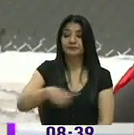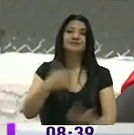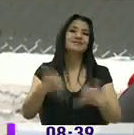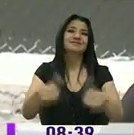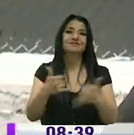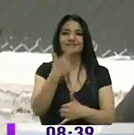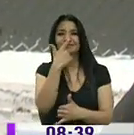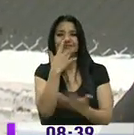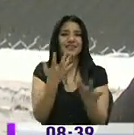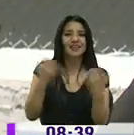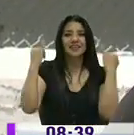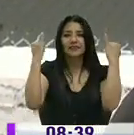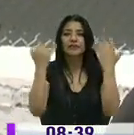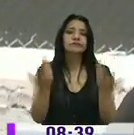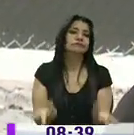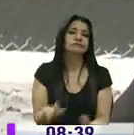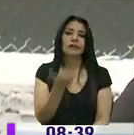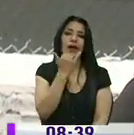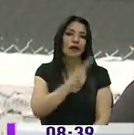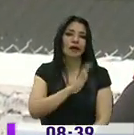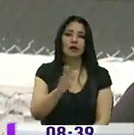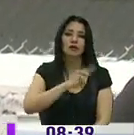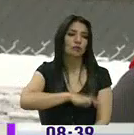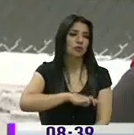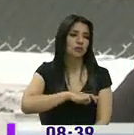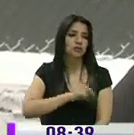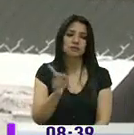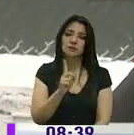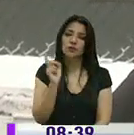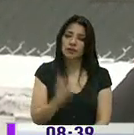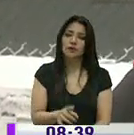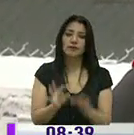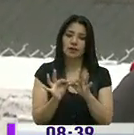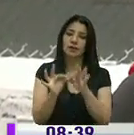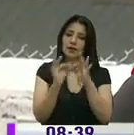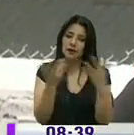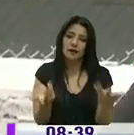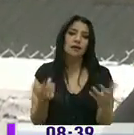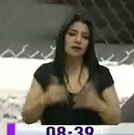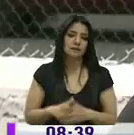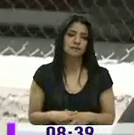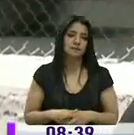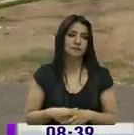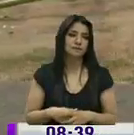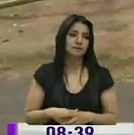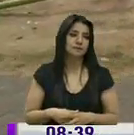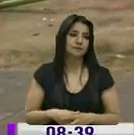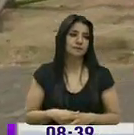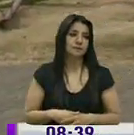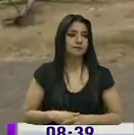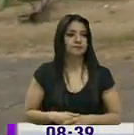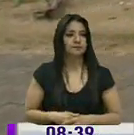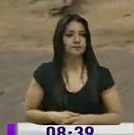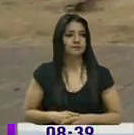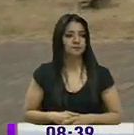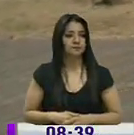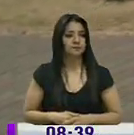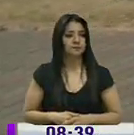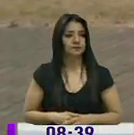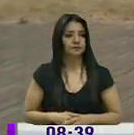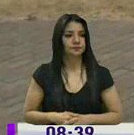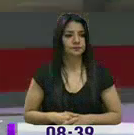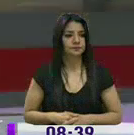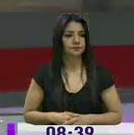recrearse muy mal de parte de el municipio es no que deberían arreglar los parques en kit informó as bien las